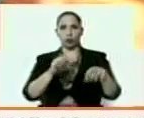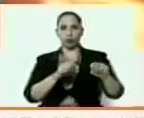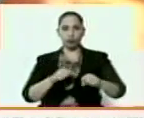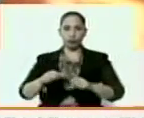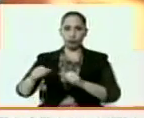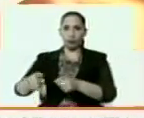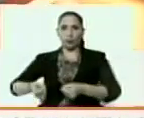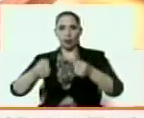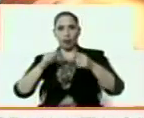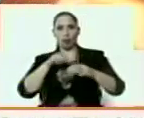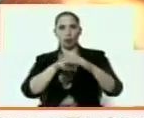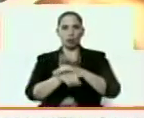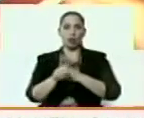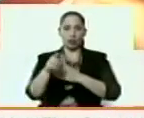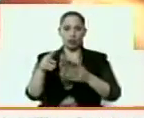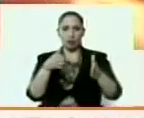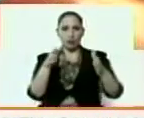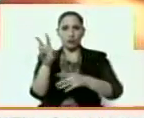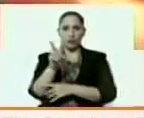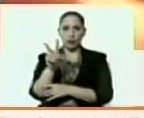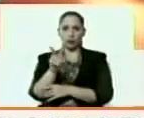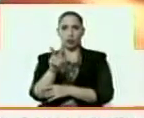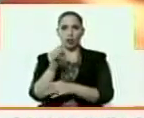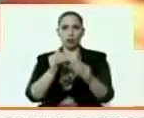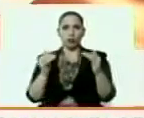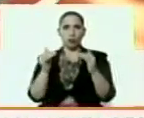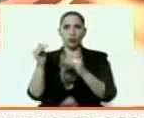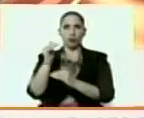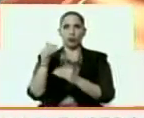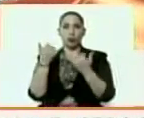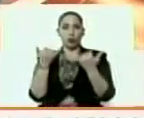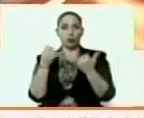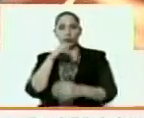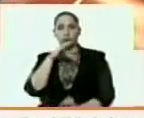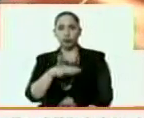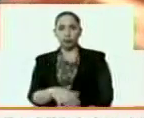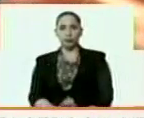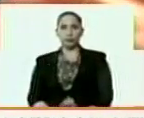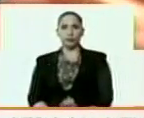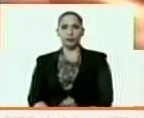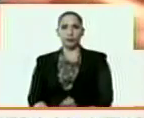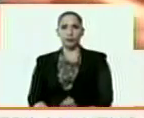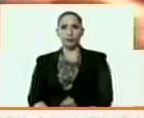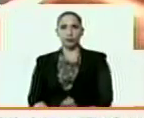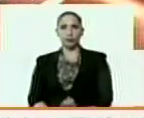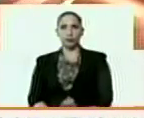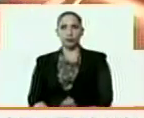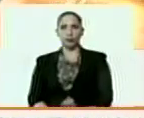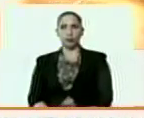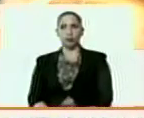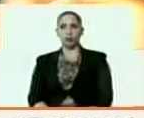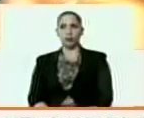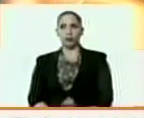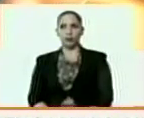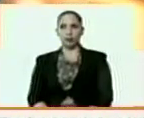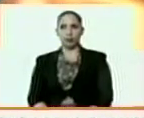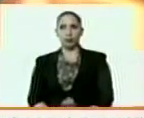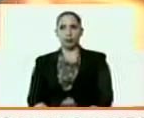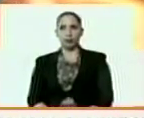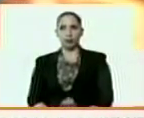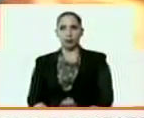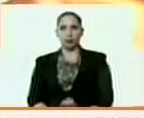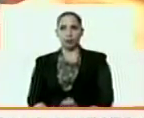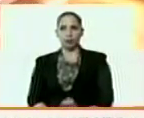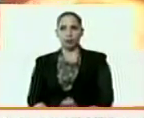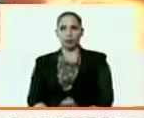mercados internos. Así que ese es el camino de Venezuela, la superación, es el momento histórico. Ahora, Delcy, fíjate una cosa, yo no dudo que todo eso que tú nos estás